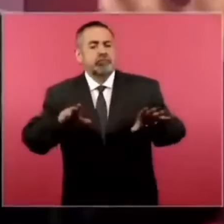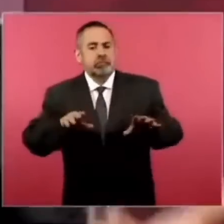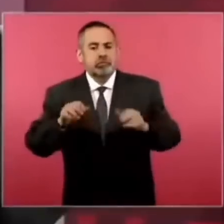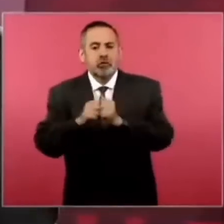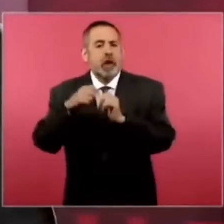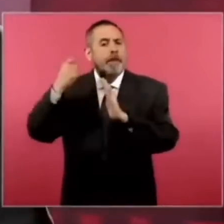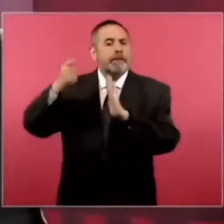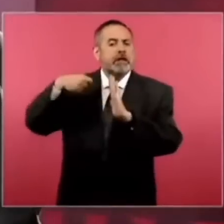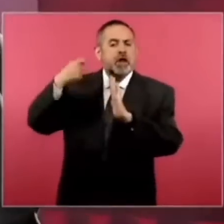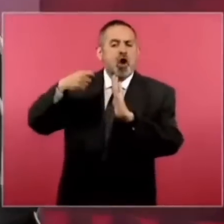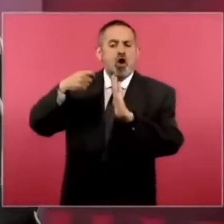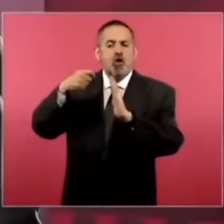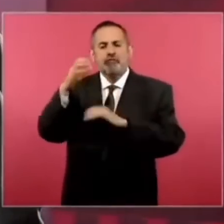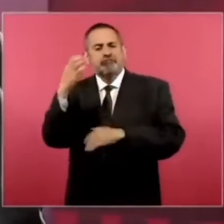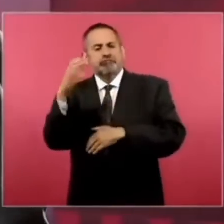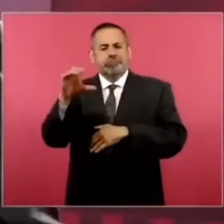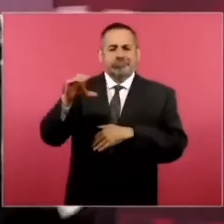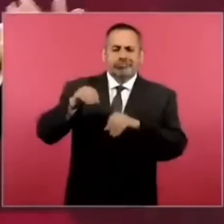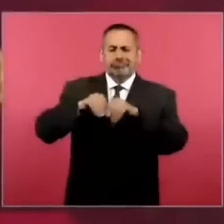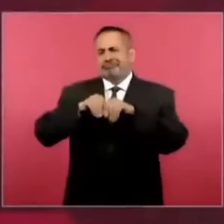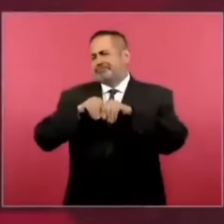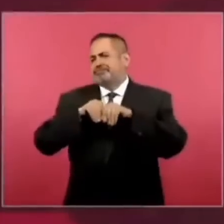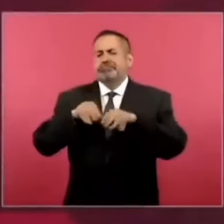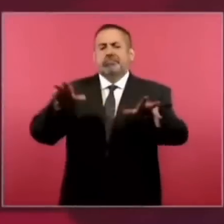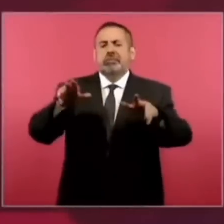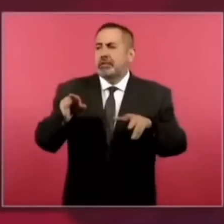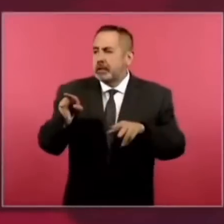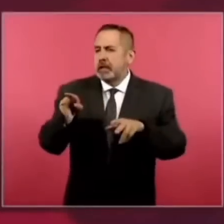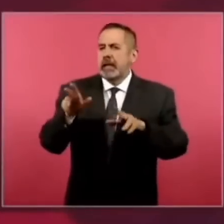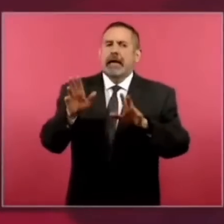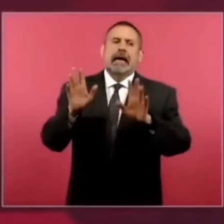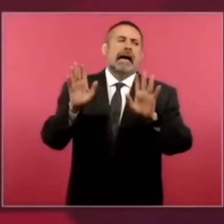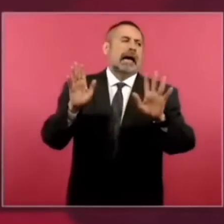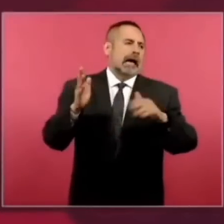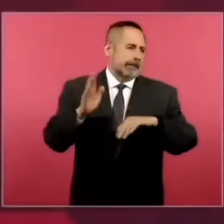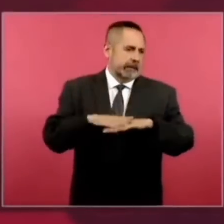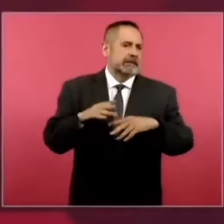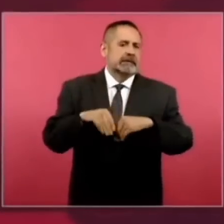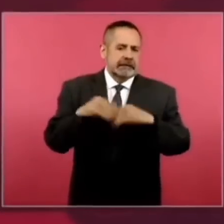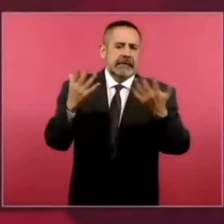Con un video en redes sociales.